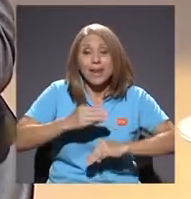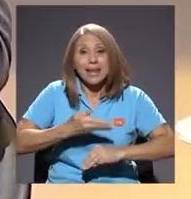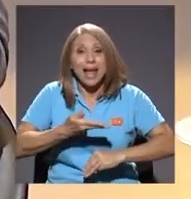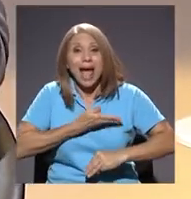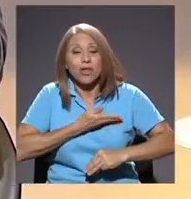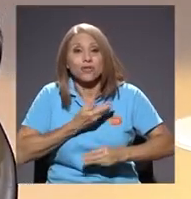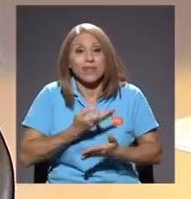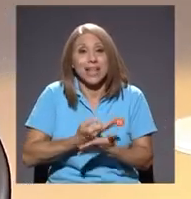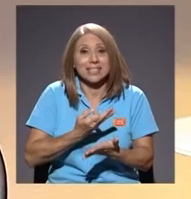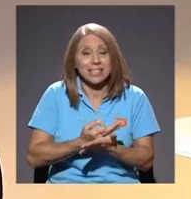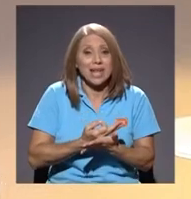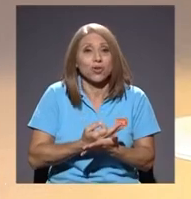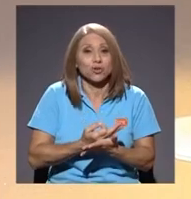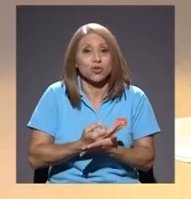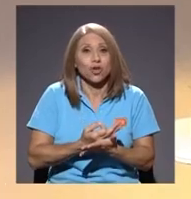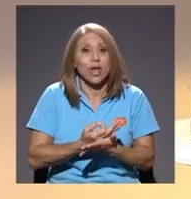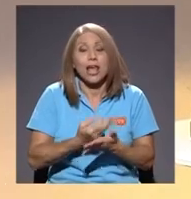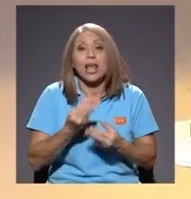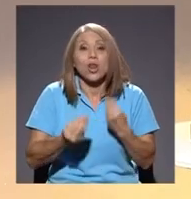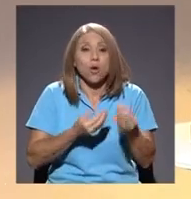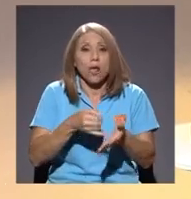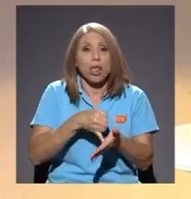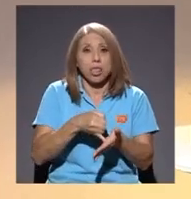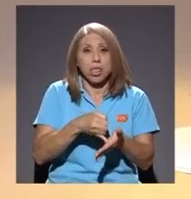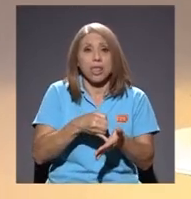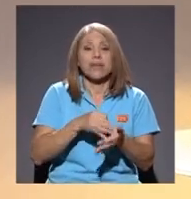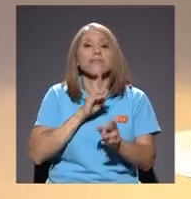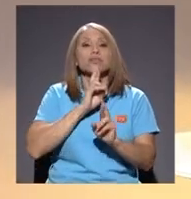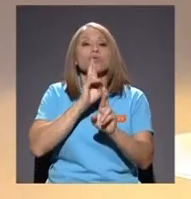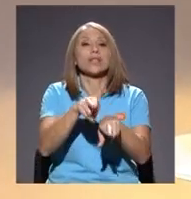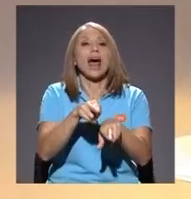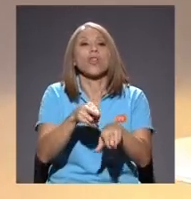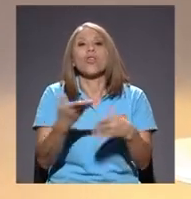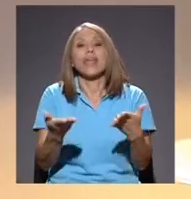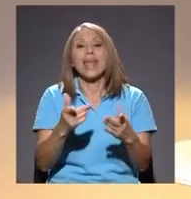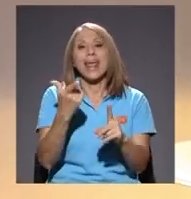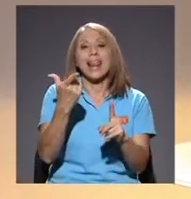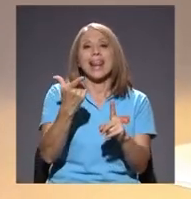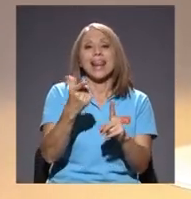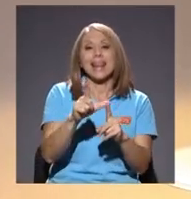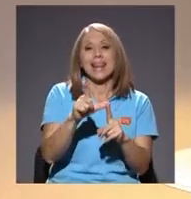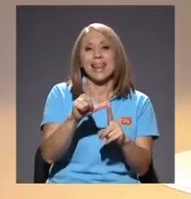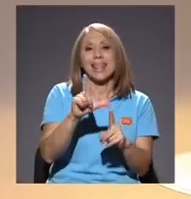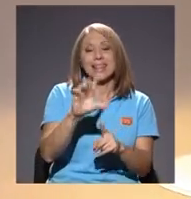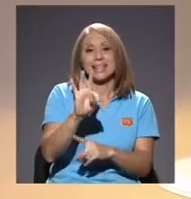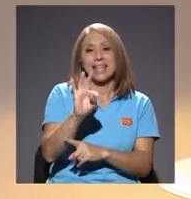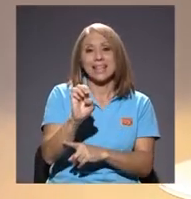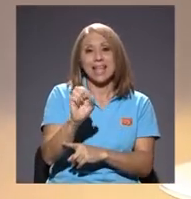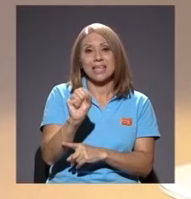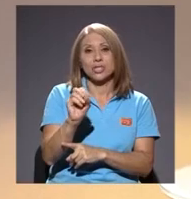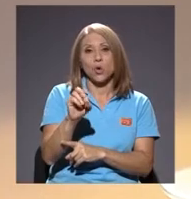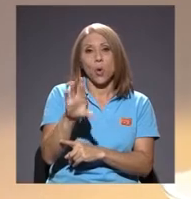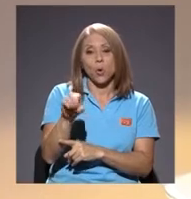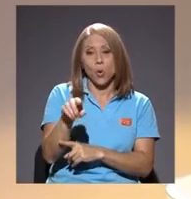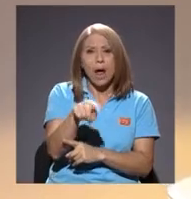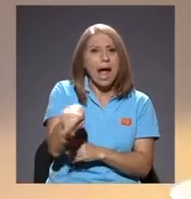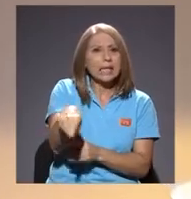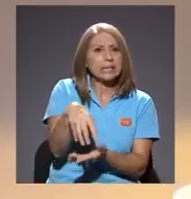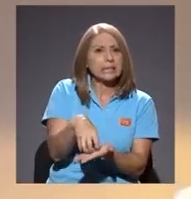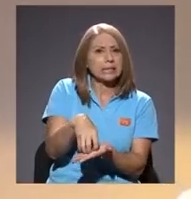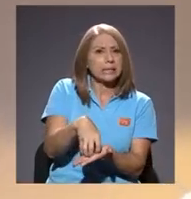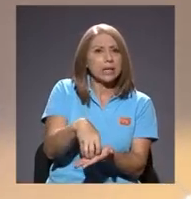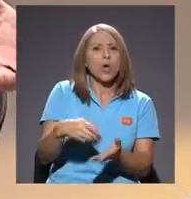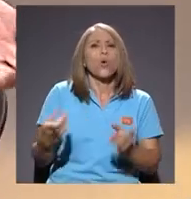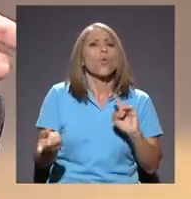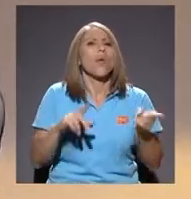resultado de la colocación de las letras del tesoro había una gran incertidumbre acerca de cuál era realmente el riesgo de costa rica que se